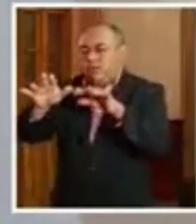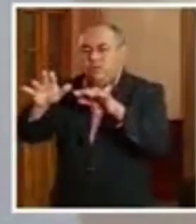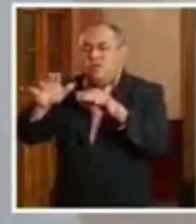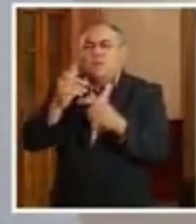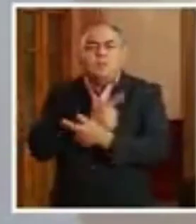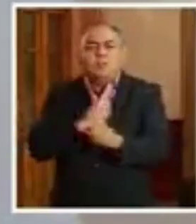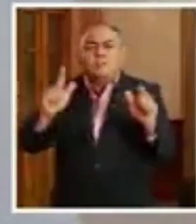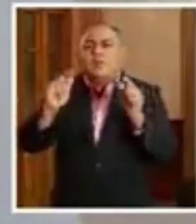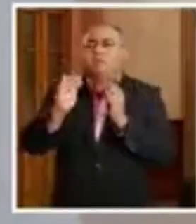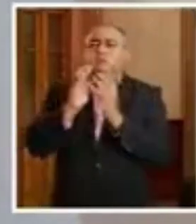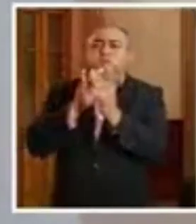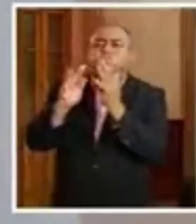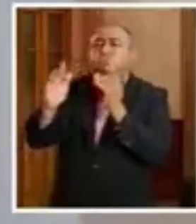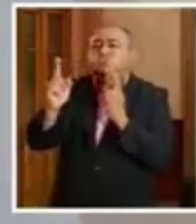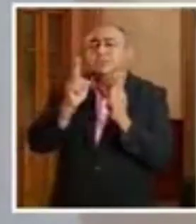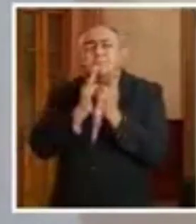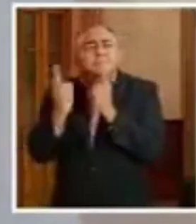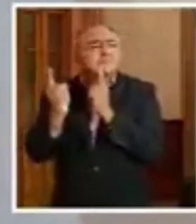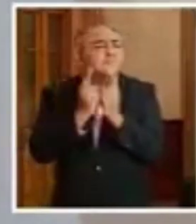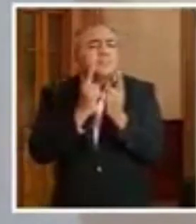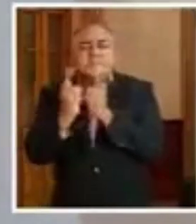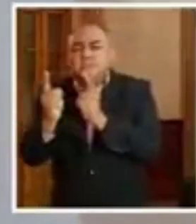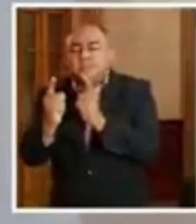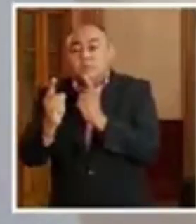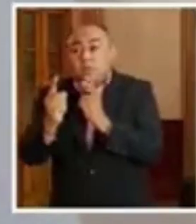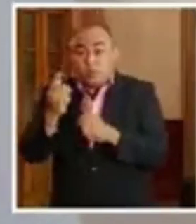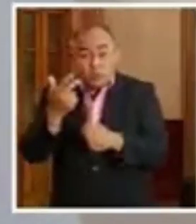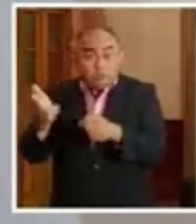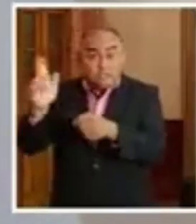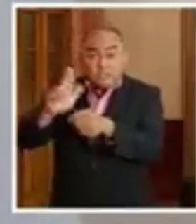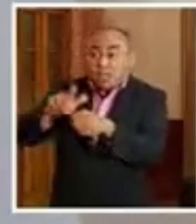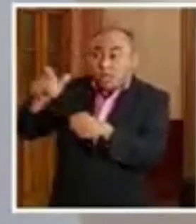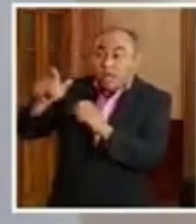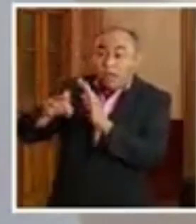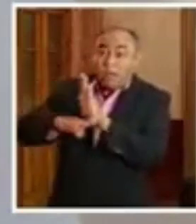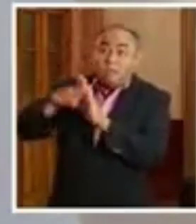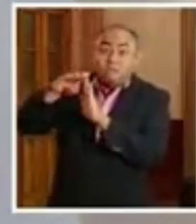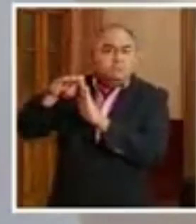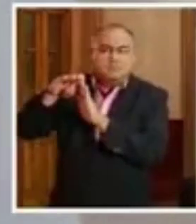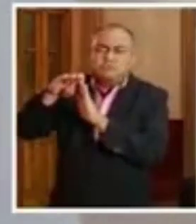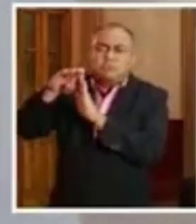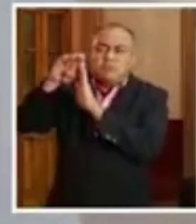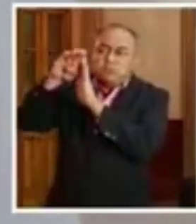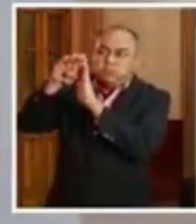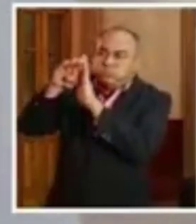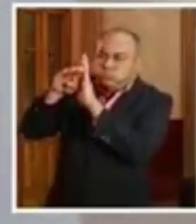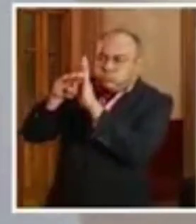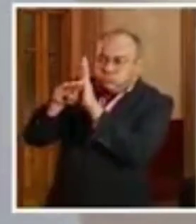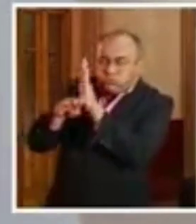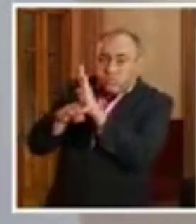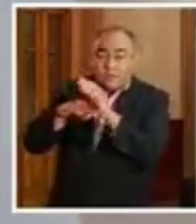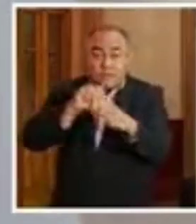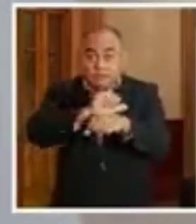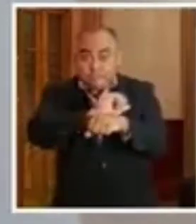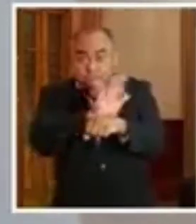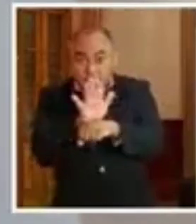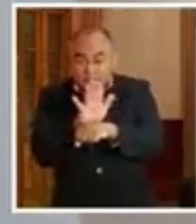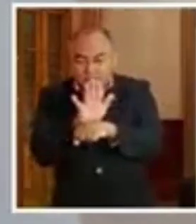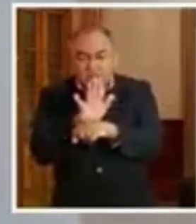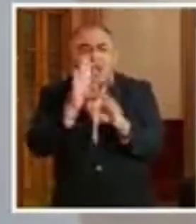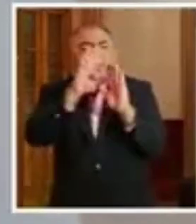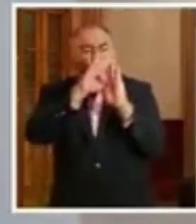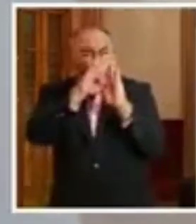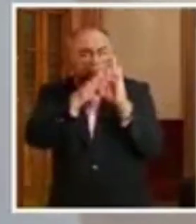las hospitalizaciones siguen bajando, los contagios siguen bajando y hoy